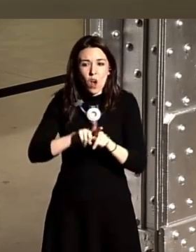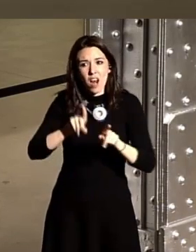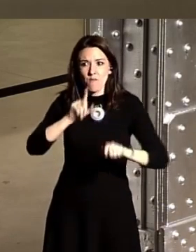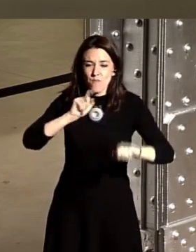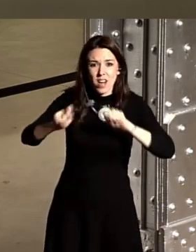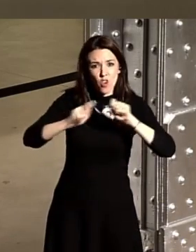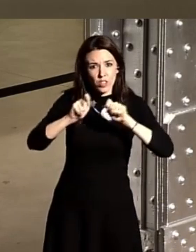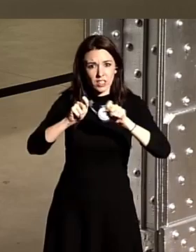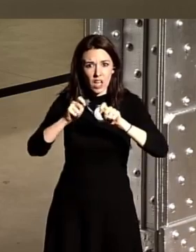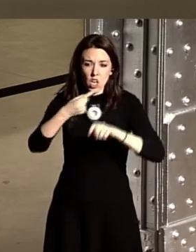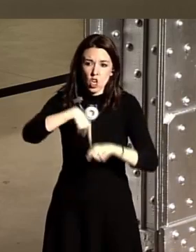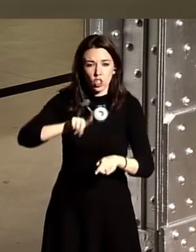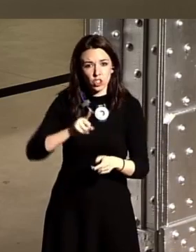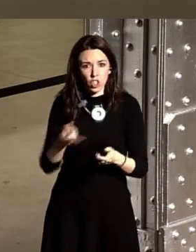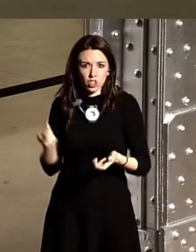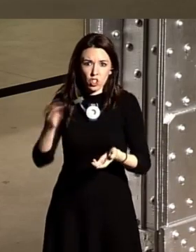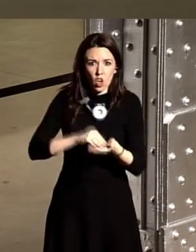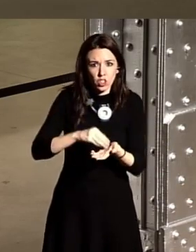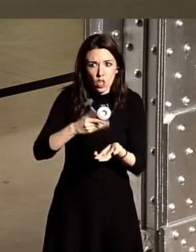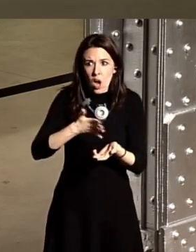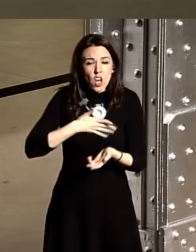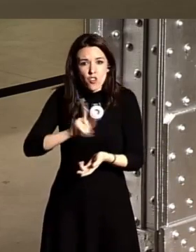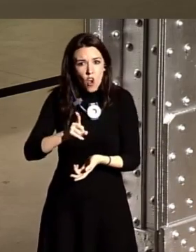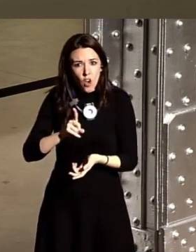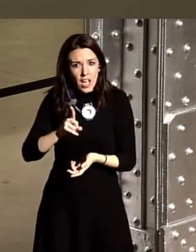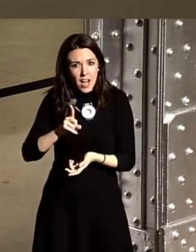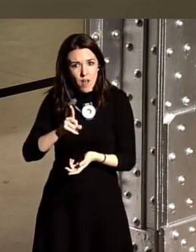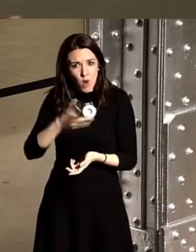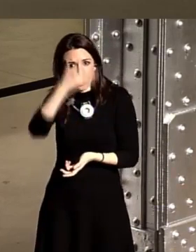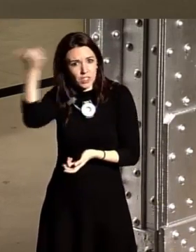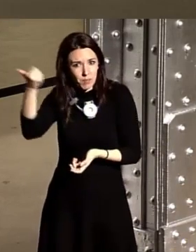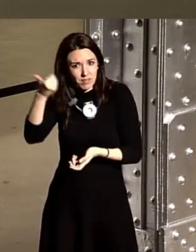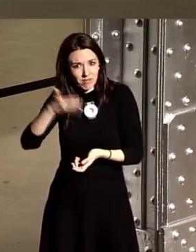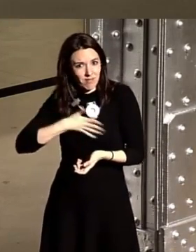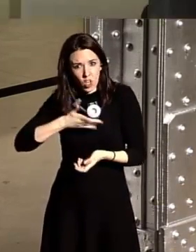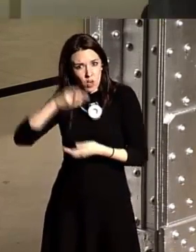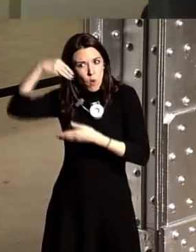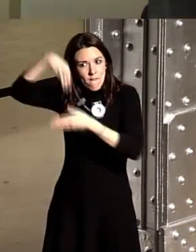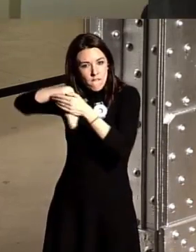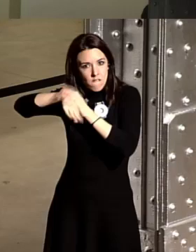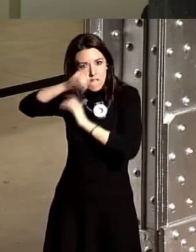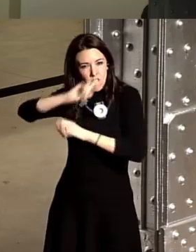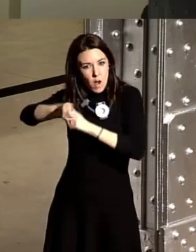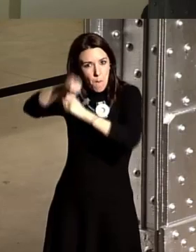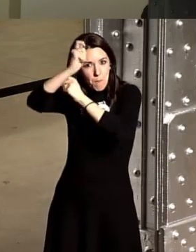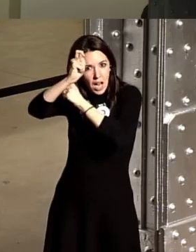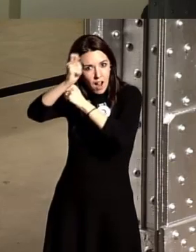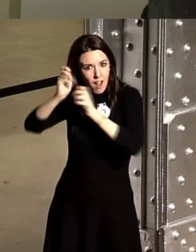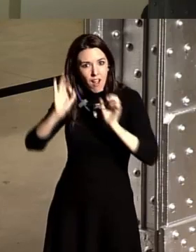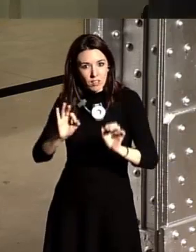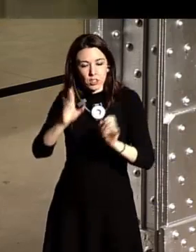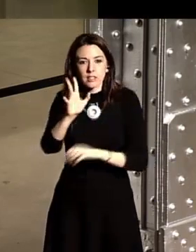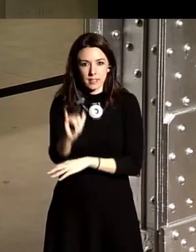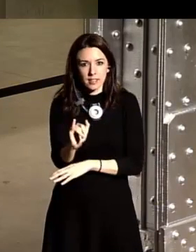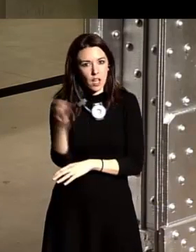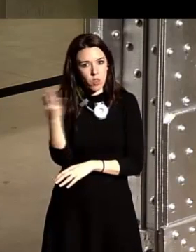lo ponemos en partes del cerebro que no queremos quitarlos. Claro. Y entonces de repente como me di cuenta que sí,